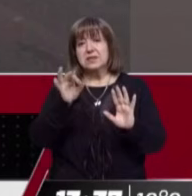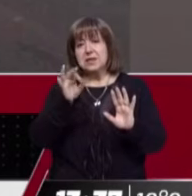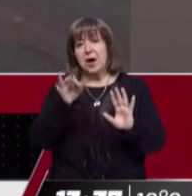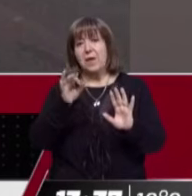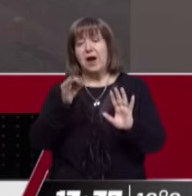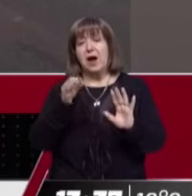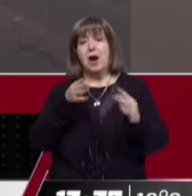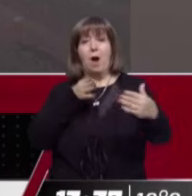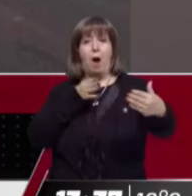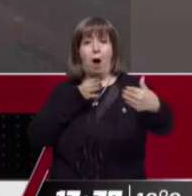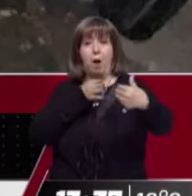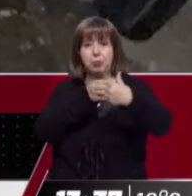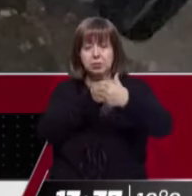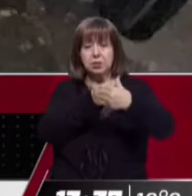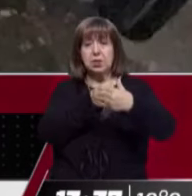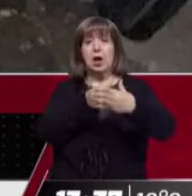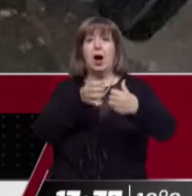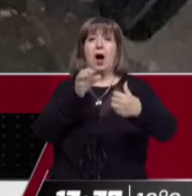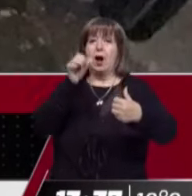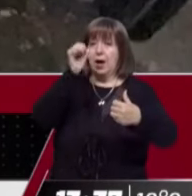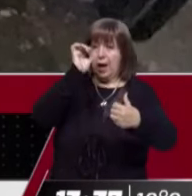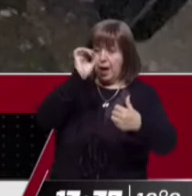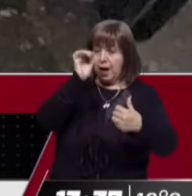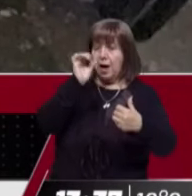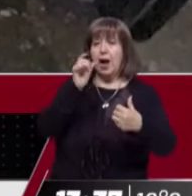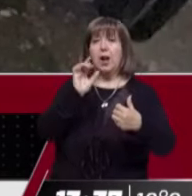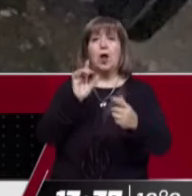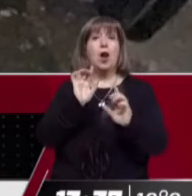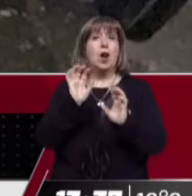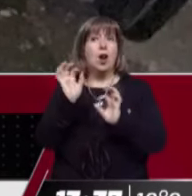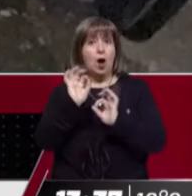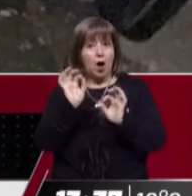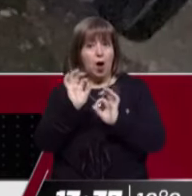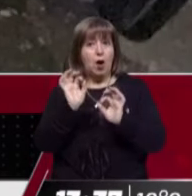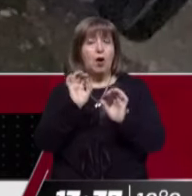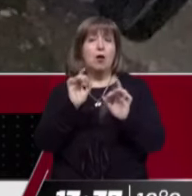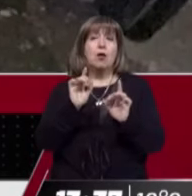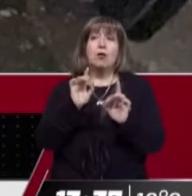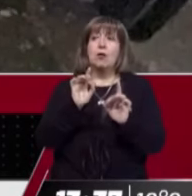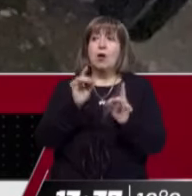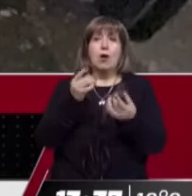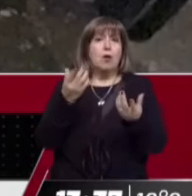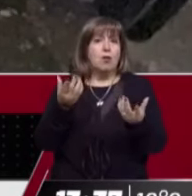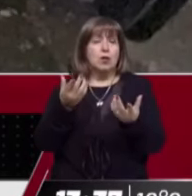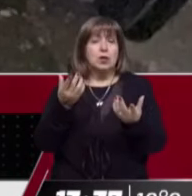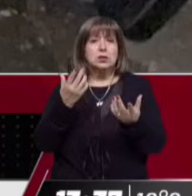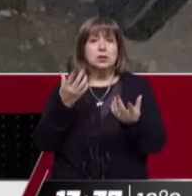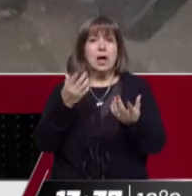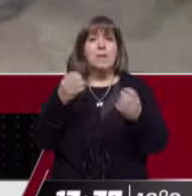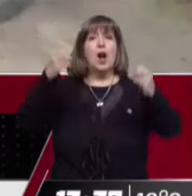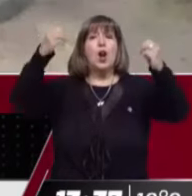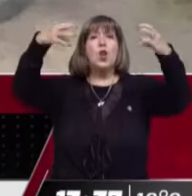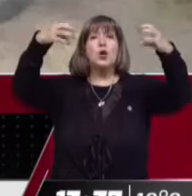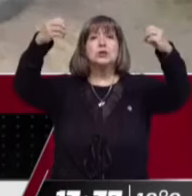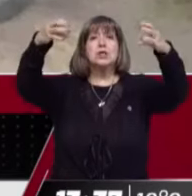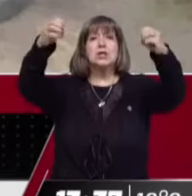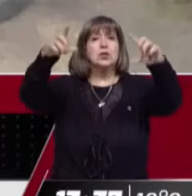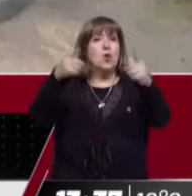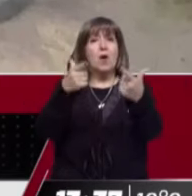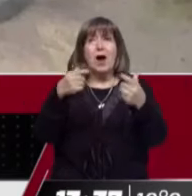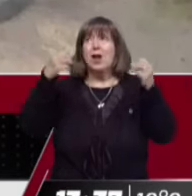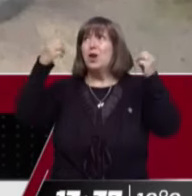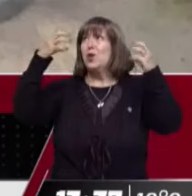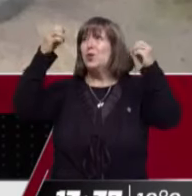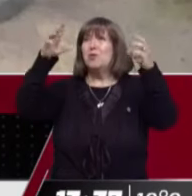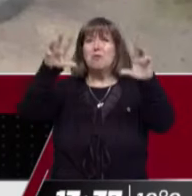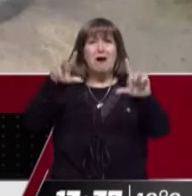sin justificar lo que es conducir con estado de alcohol o alcoholizado, en este caso, la falta de iluminación en la calzada.